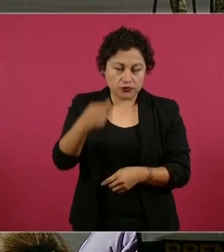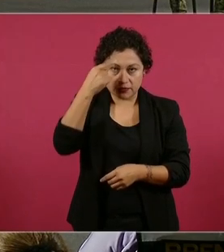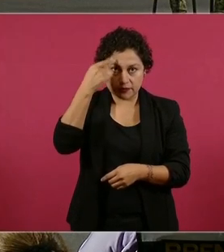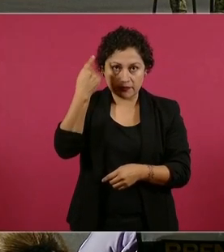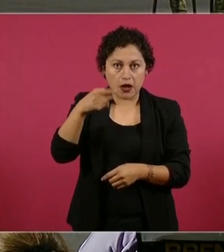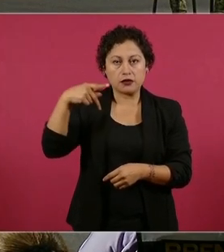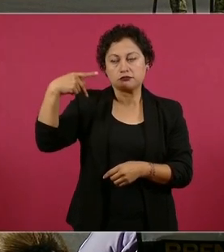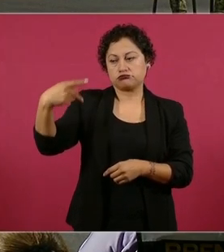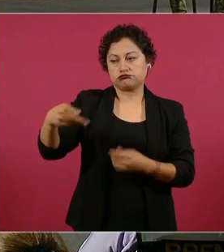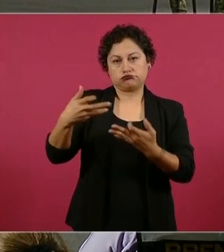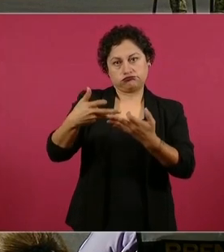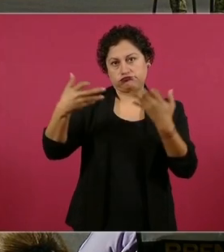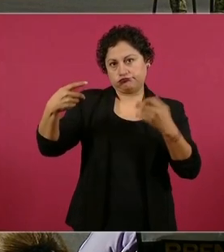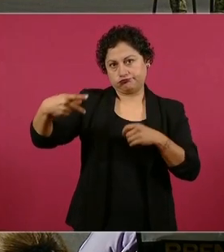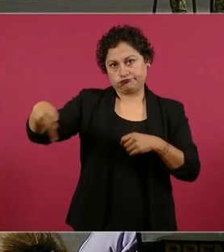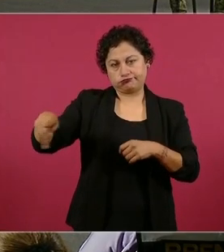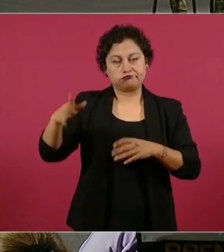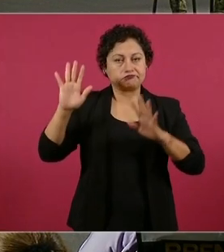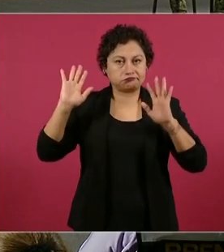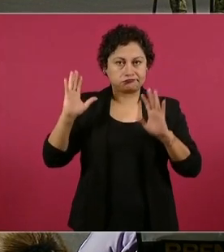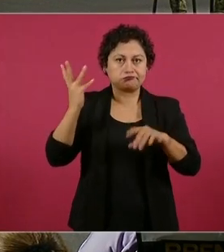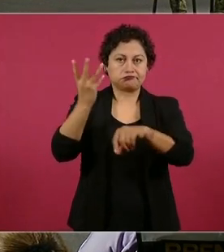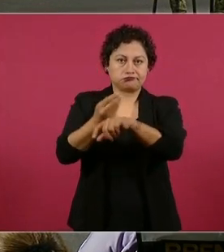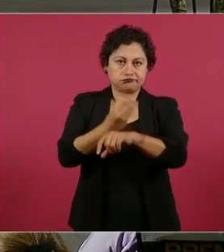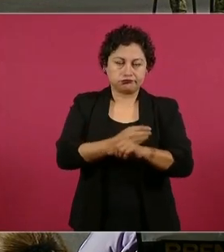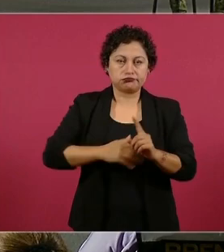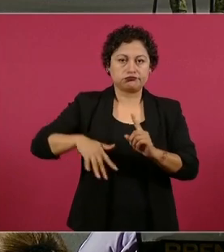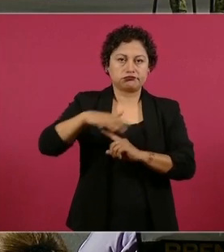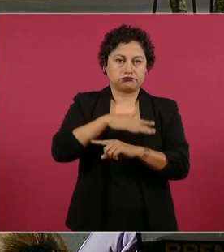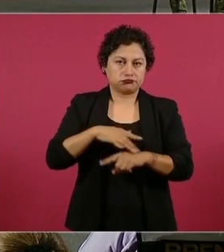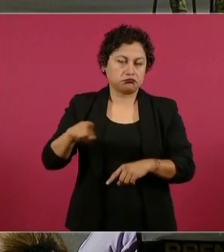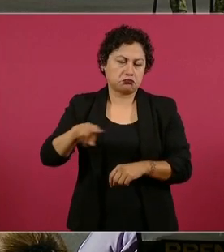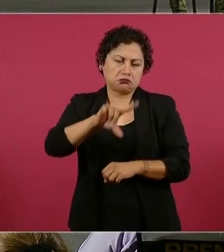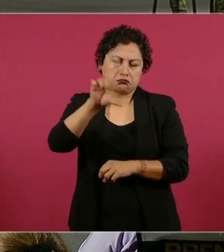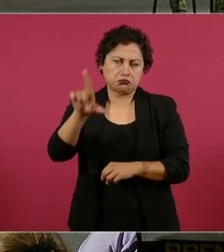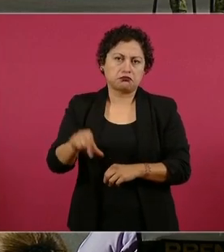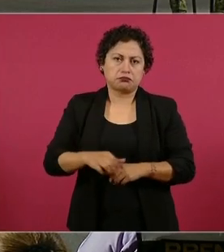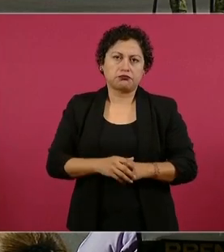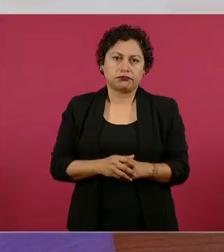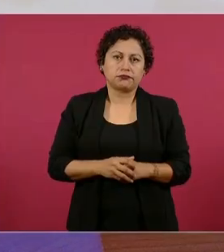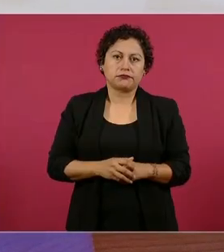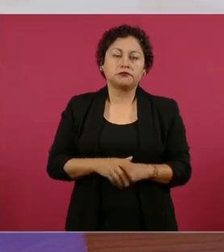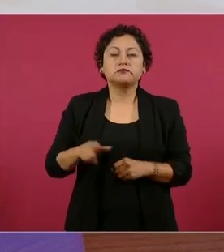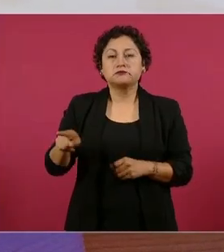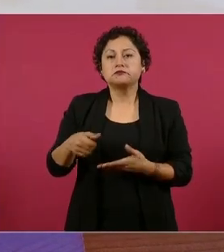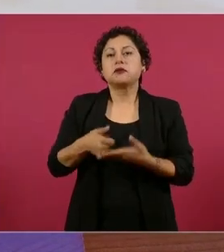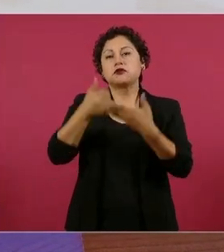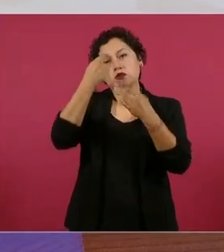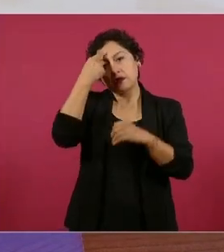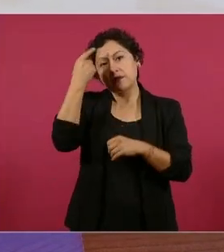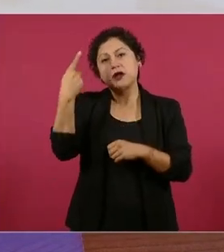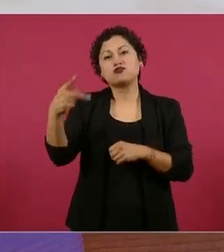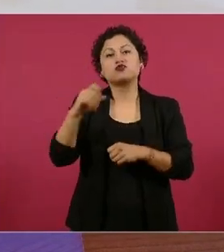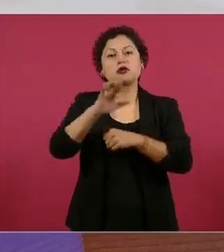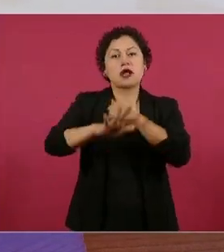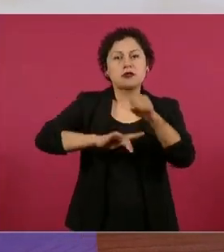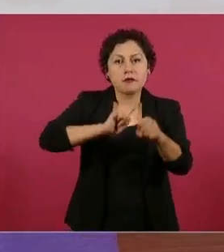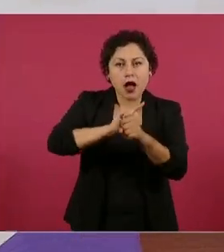de sus terrenos, realización de plataformas para resguardar a sus animales, a su ganado, así